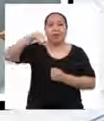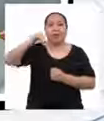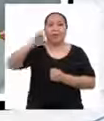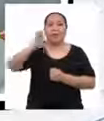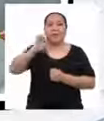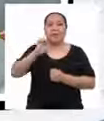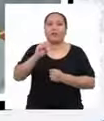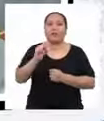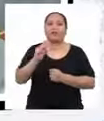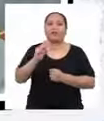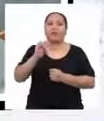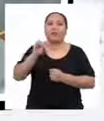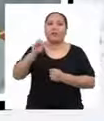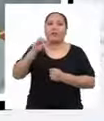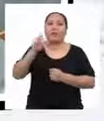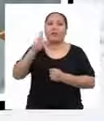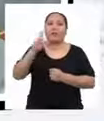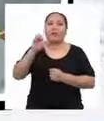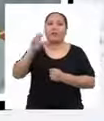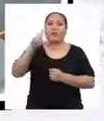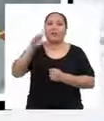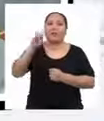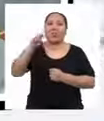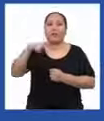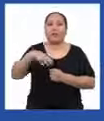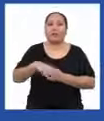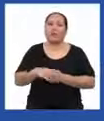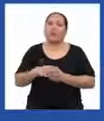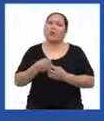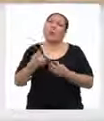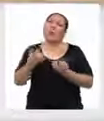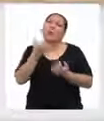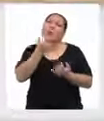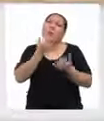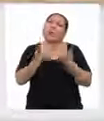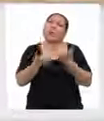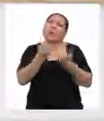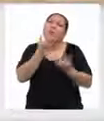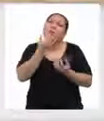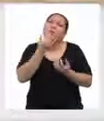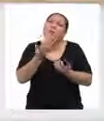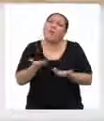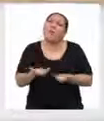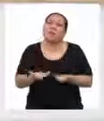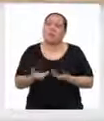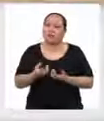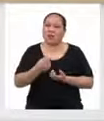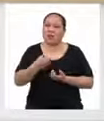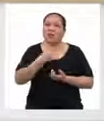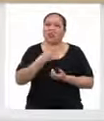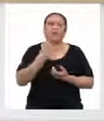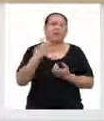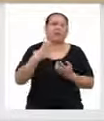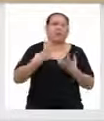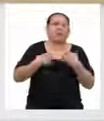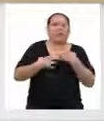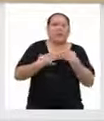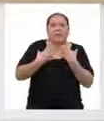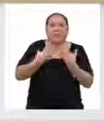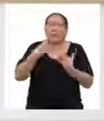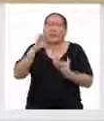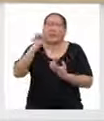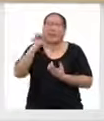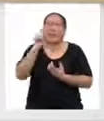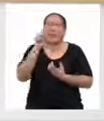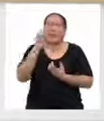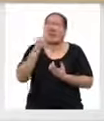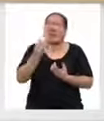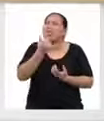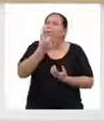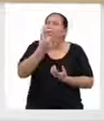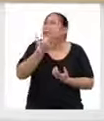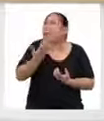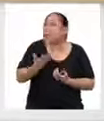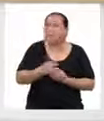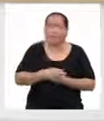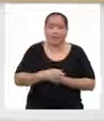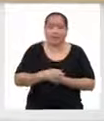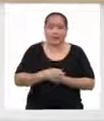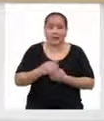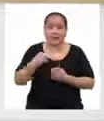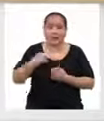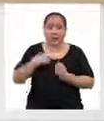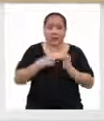saber, ¿qué consecuencias tiene el estrés? Buena pregunta. El estrés es una respuesta de